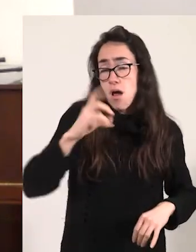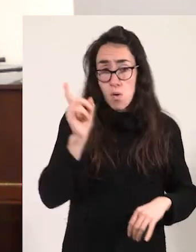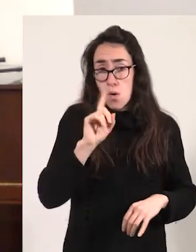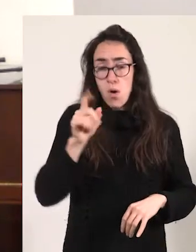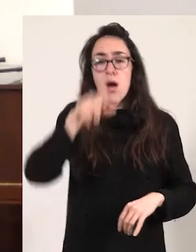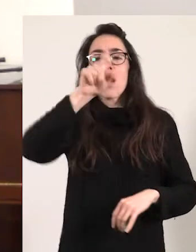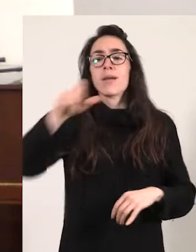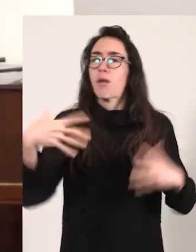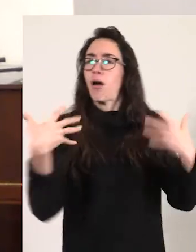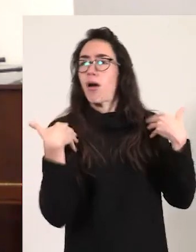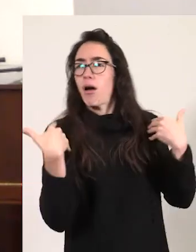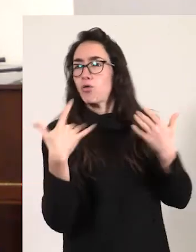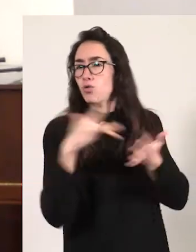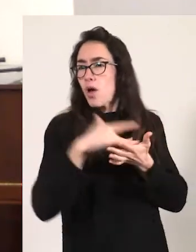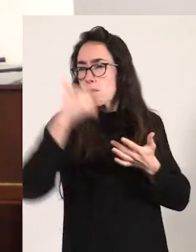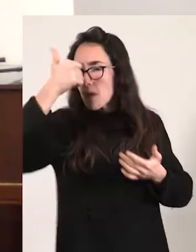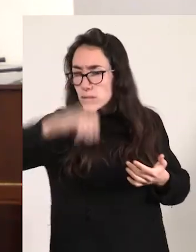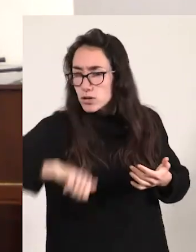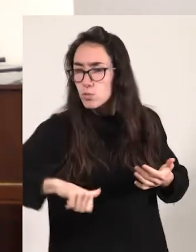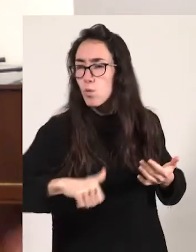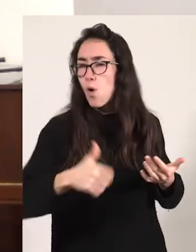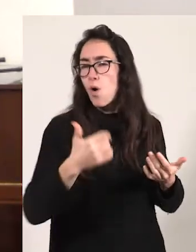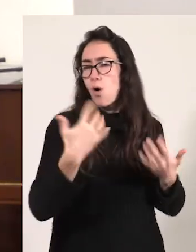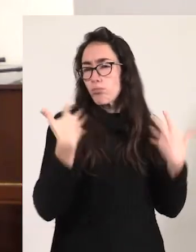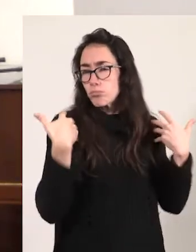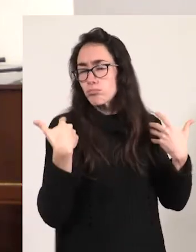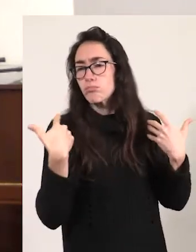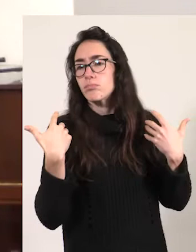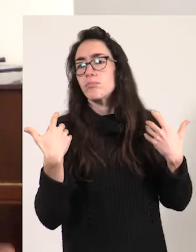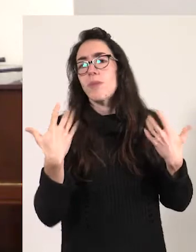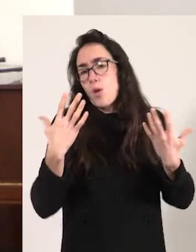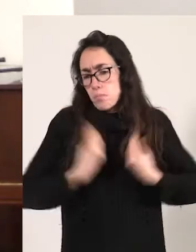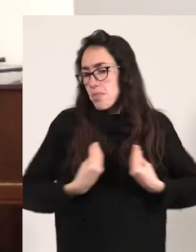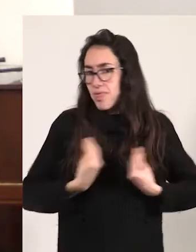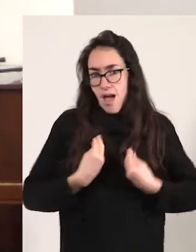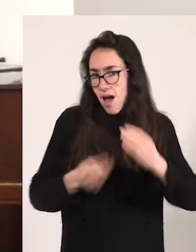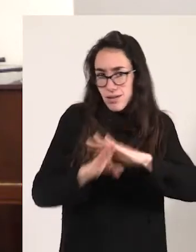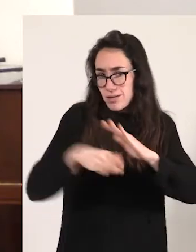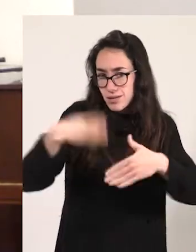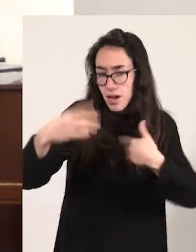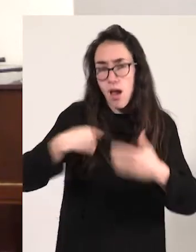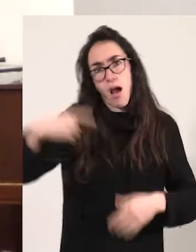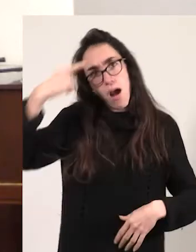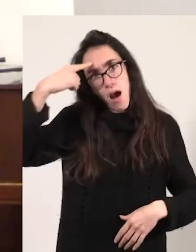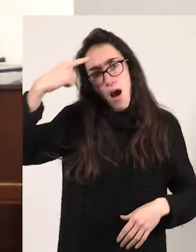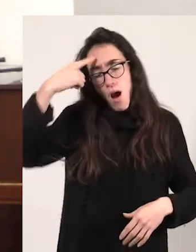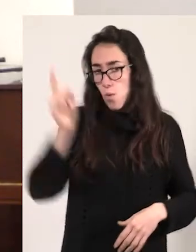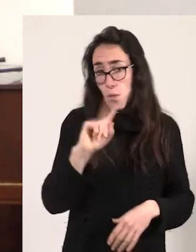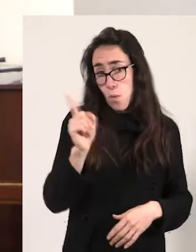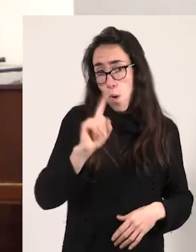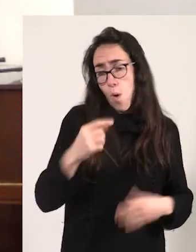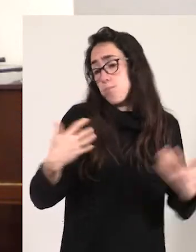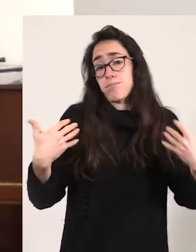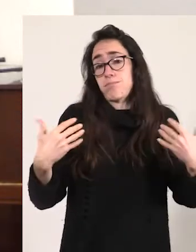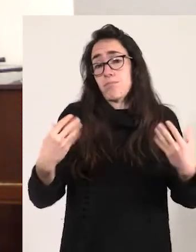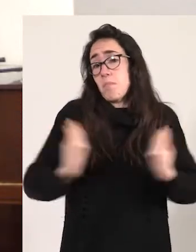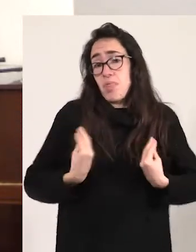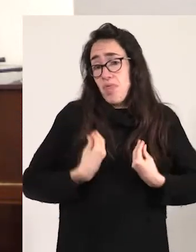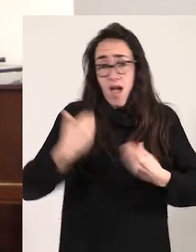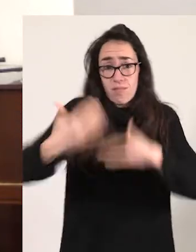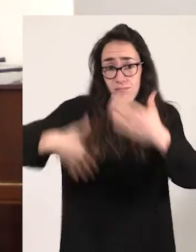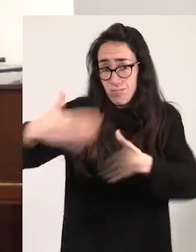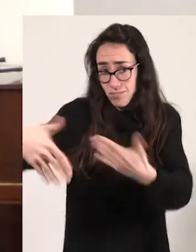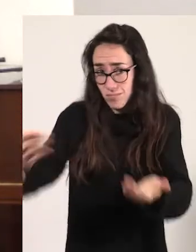no. La gente que vive machismo, racismo, lo que sea, cualquier tipo de discriminación, vives a pesar de eso y no estás pensando todo el rato en